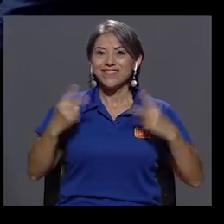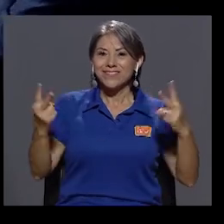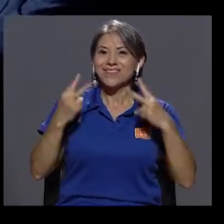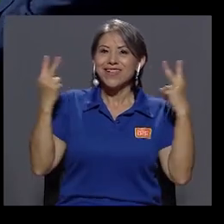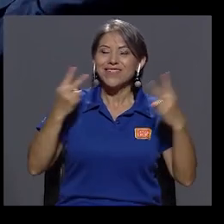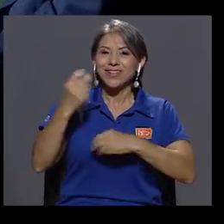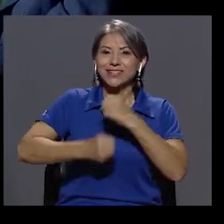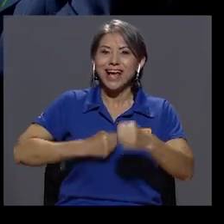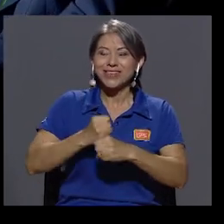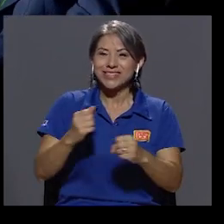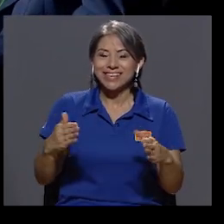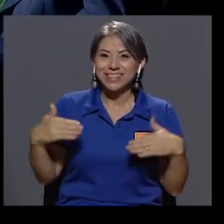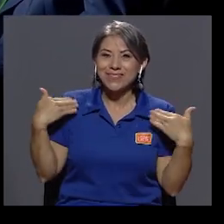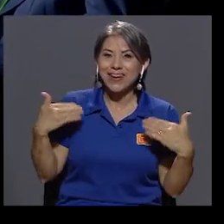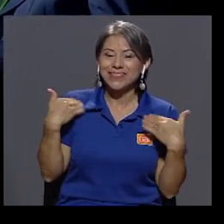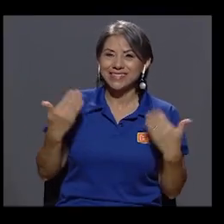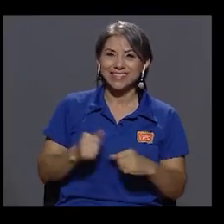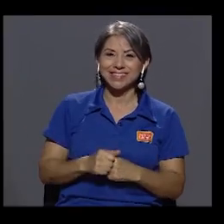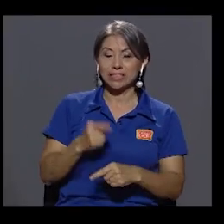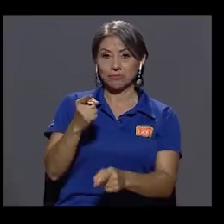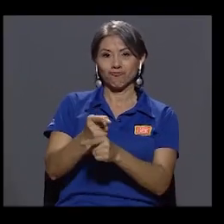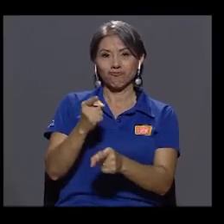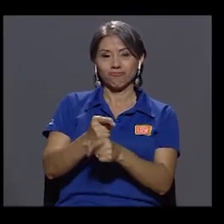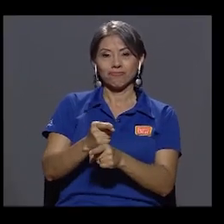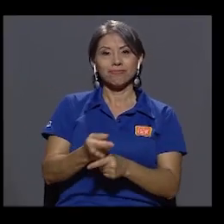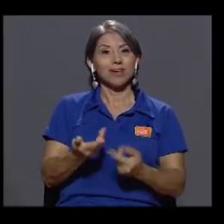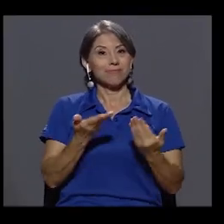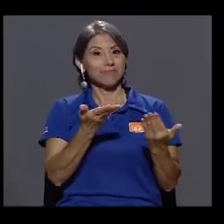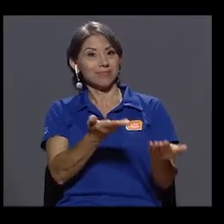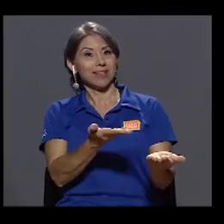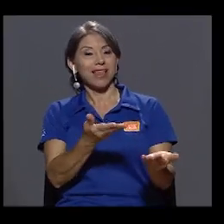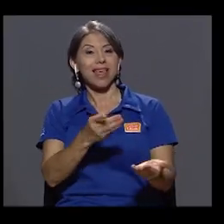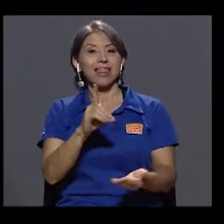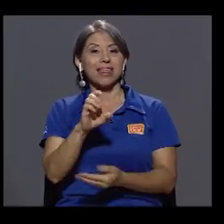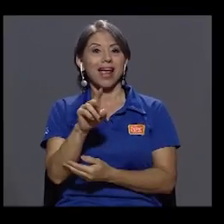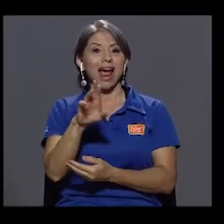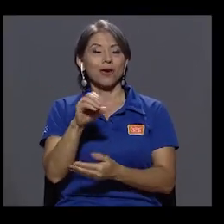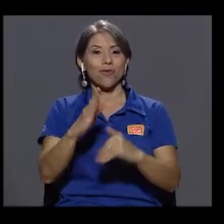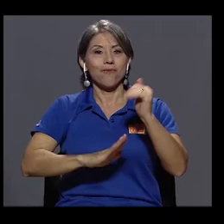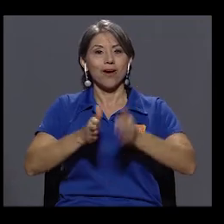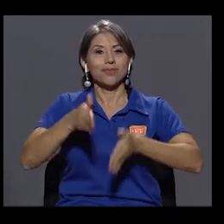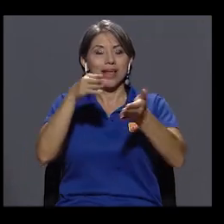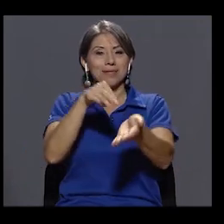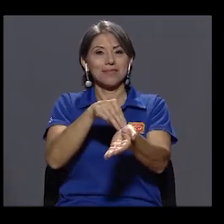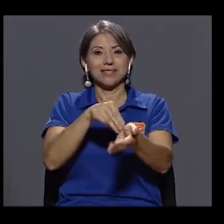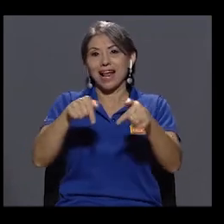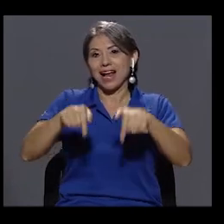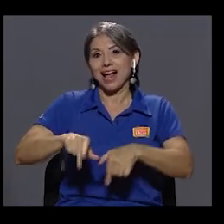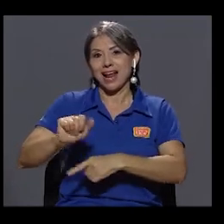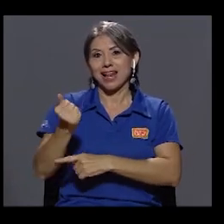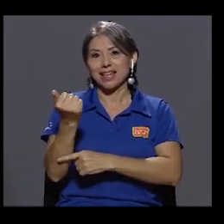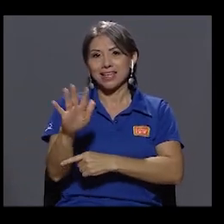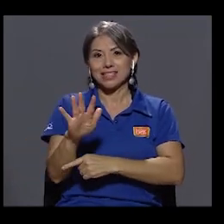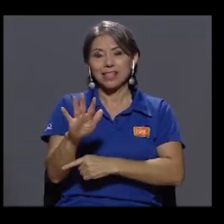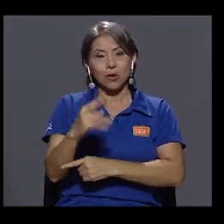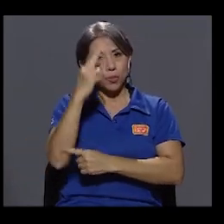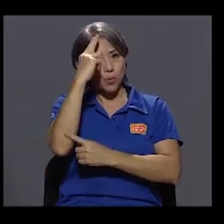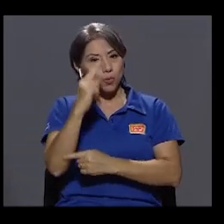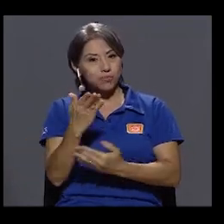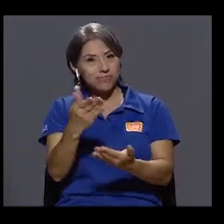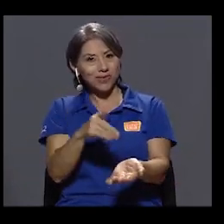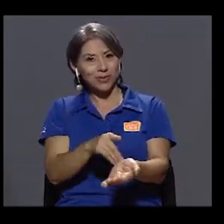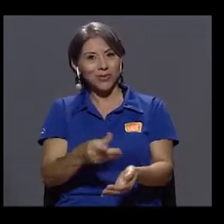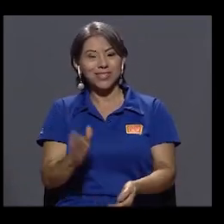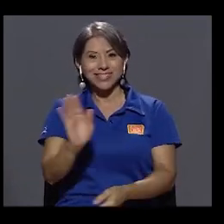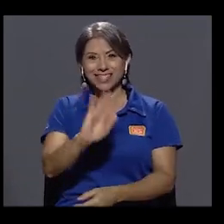felices tuvimos decano de la facultad de medicina acá en el canal 15 no sólo a tener el